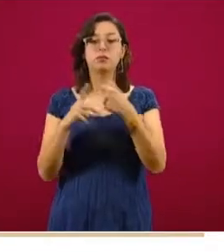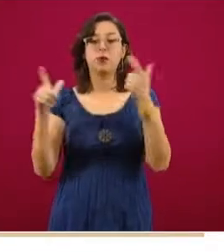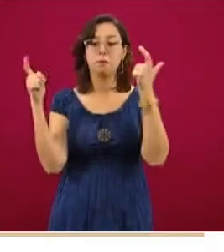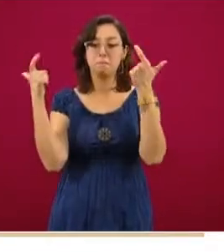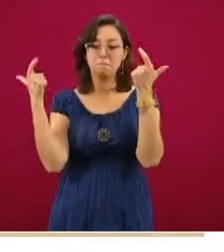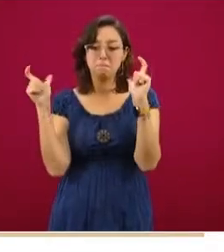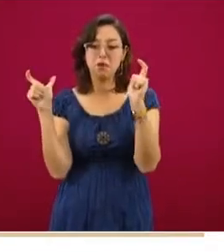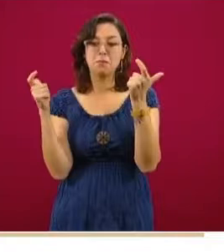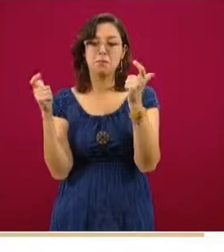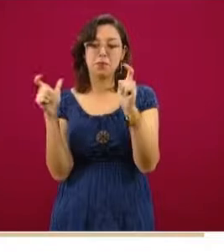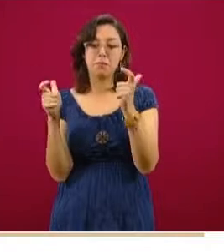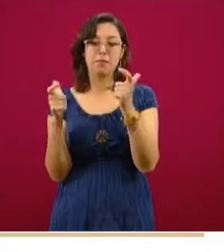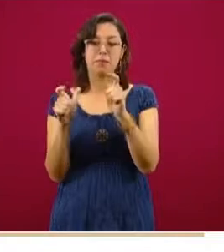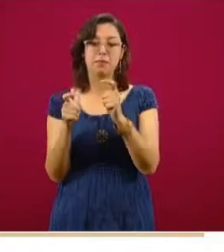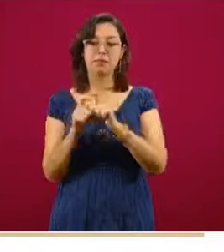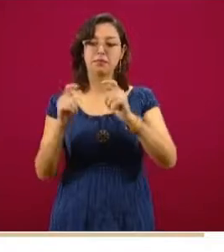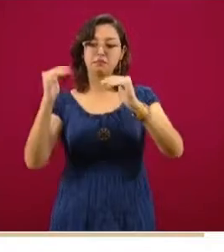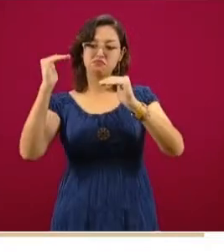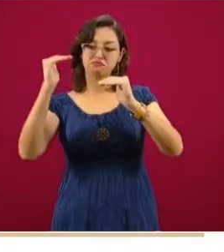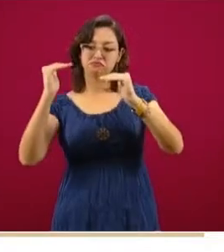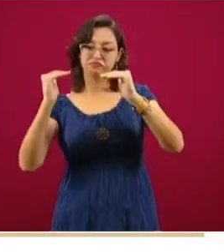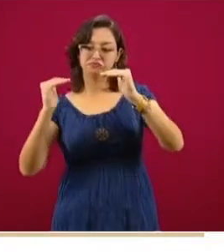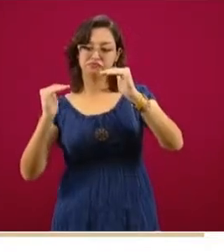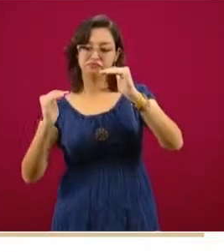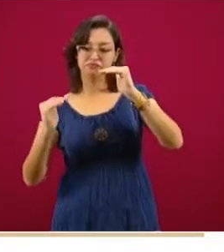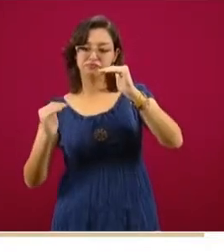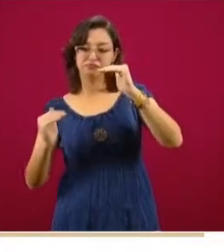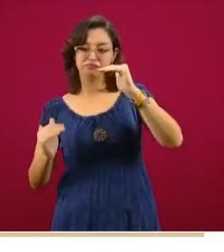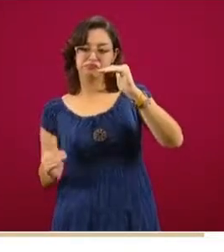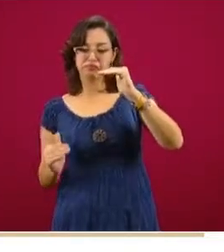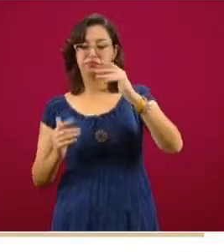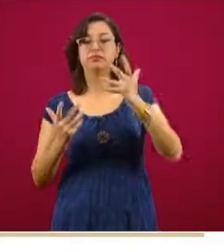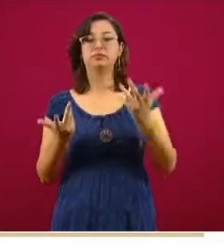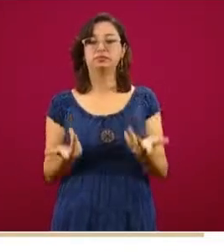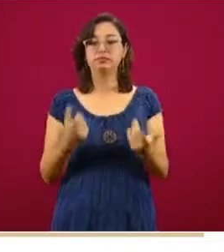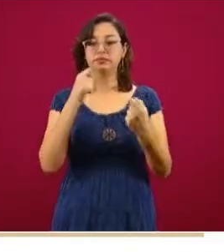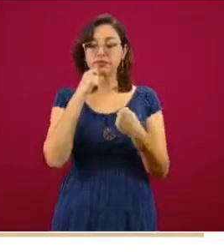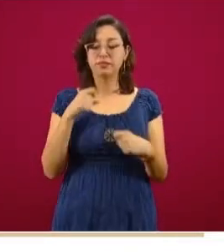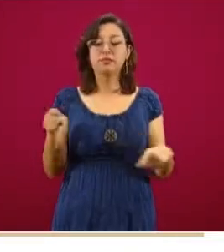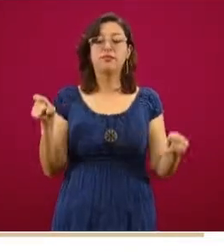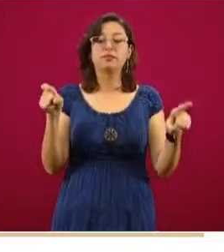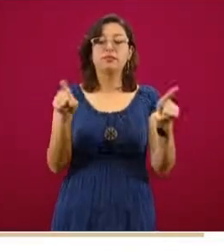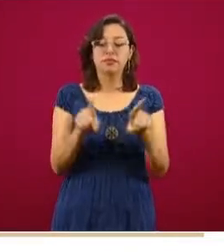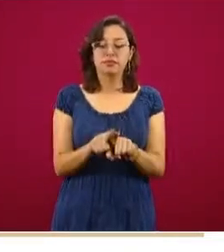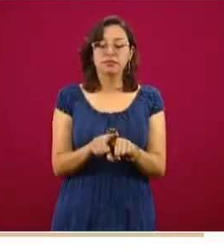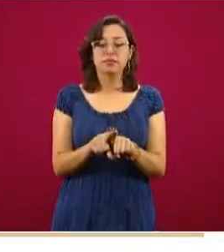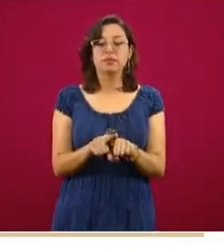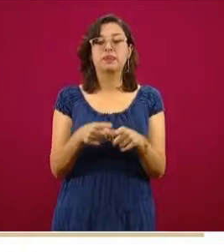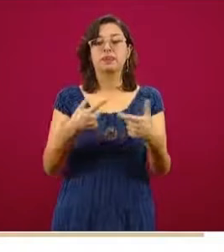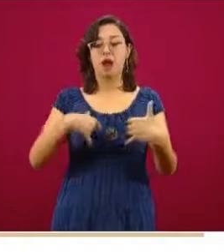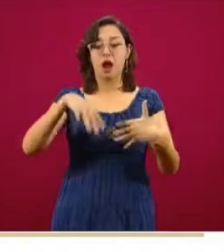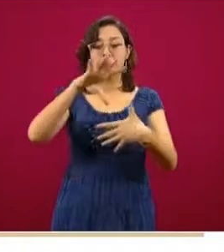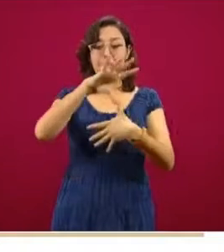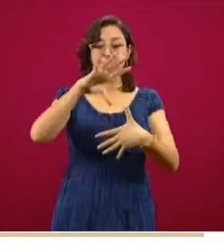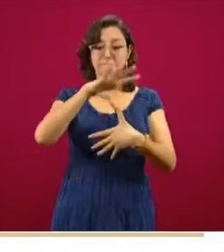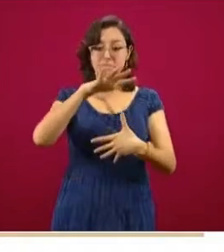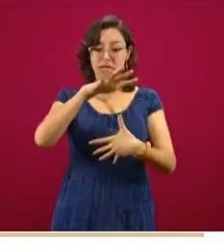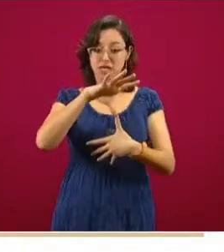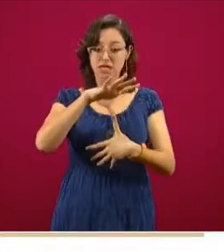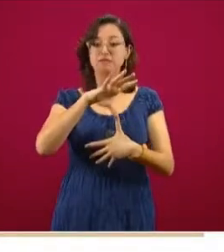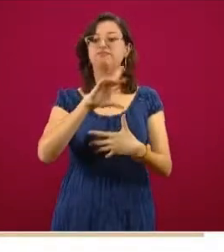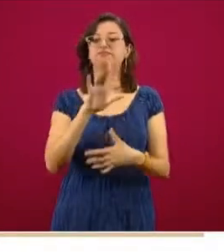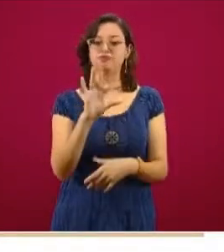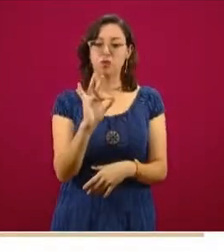cantidad de casos confirmados en los últimos 14 días, y prácticamente las Américas pues ya